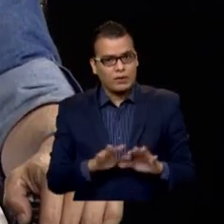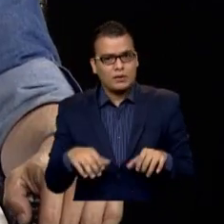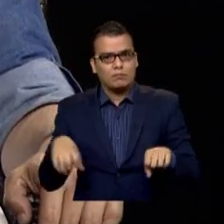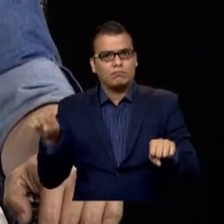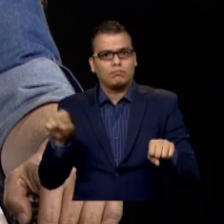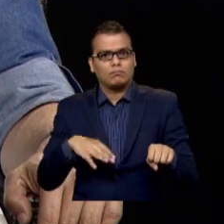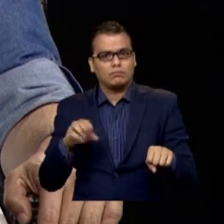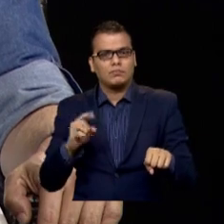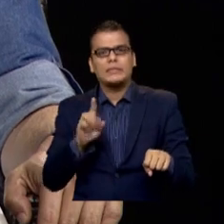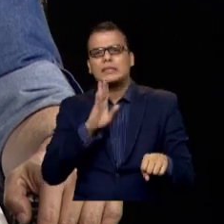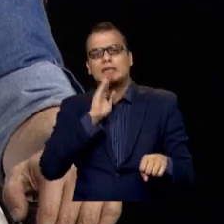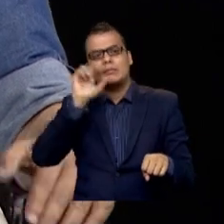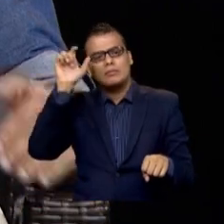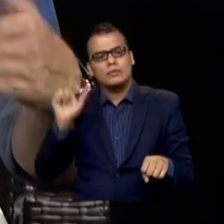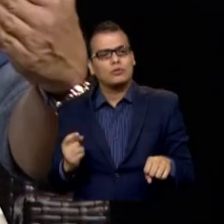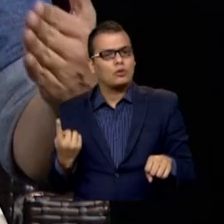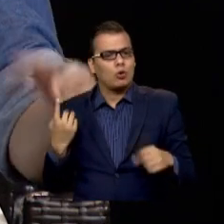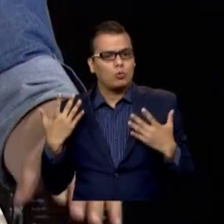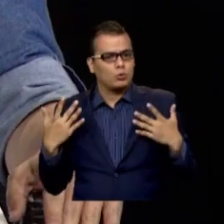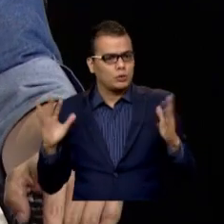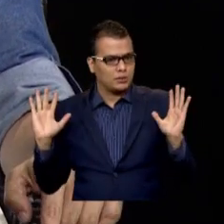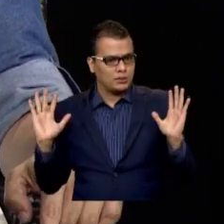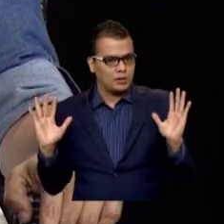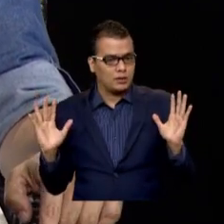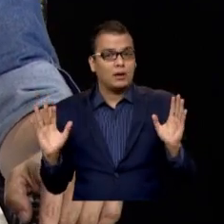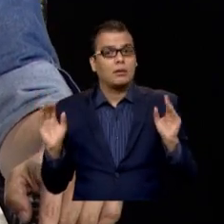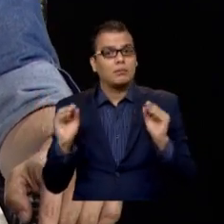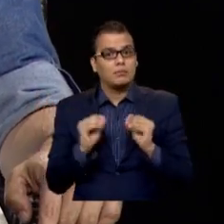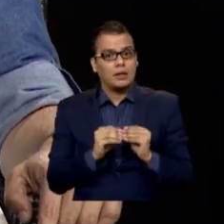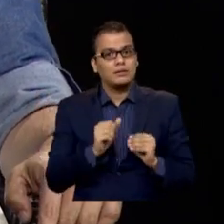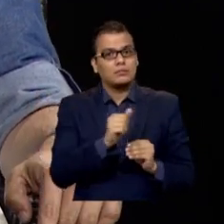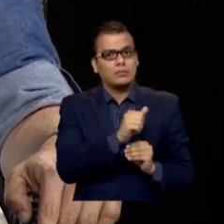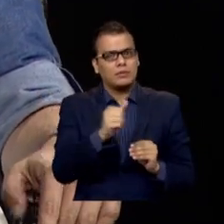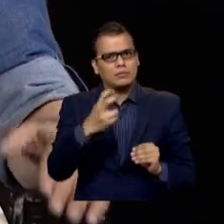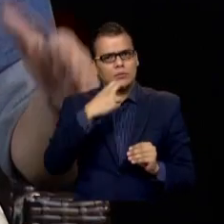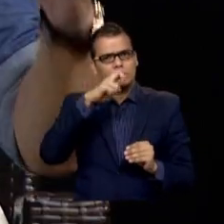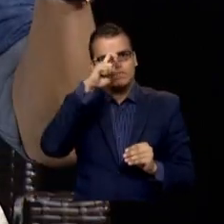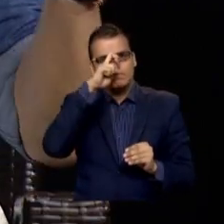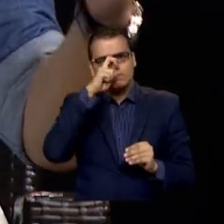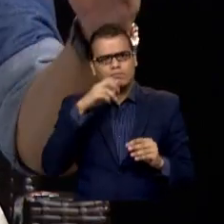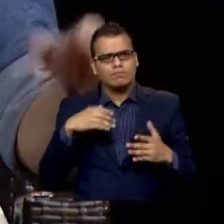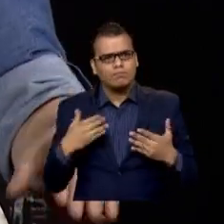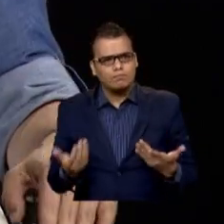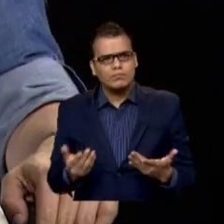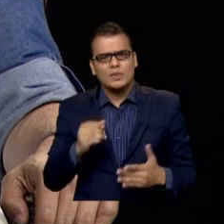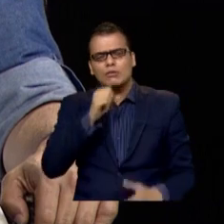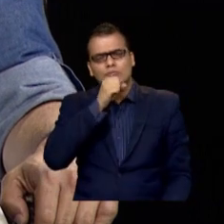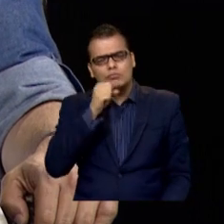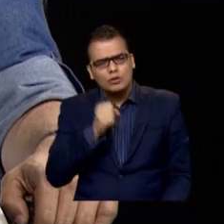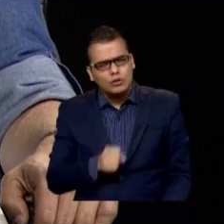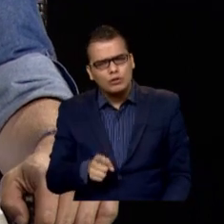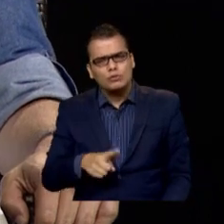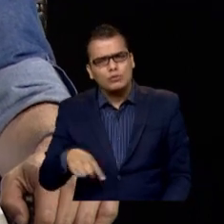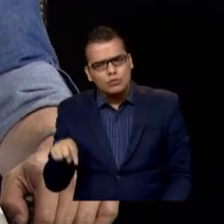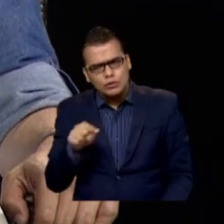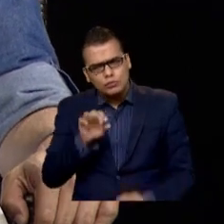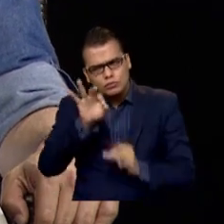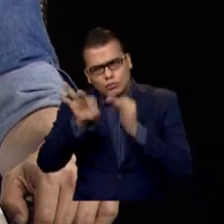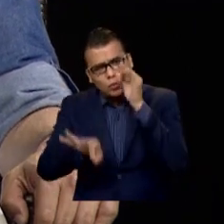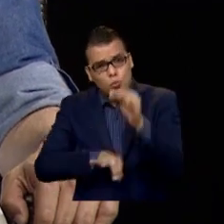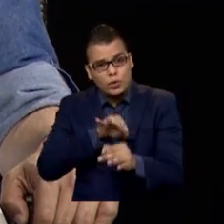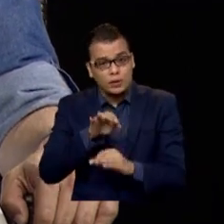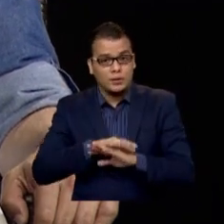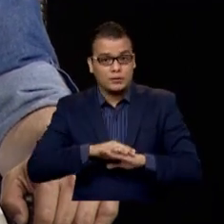una persona del hogar y que necesitamos que cuiden con especial interés a nuestros abuelos o a aquellas personas que